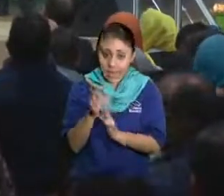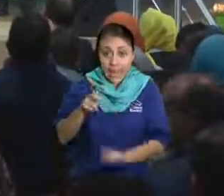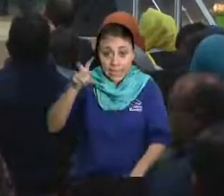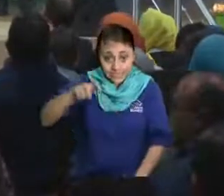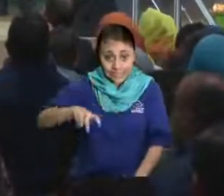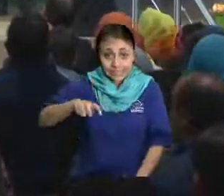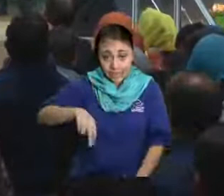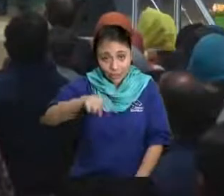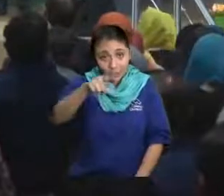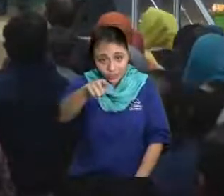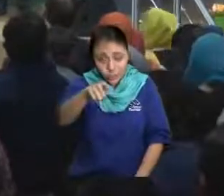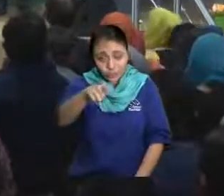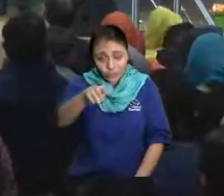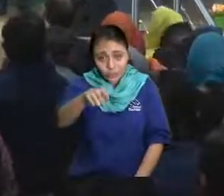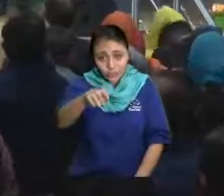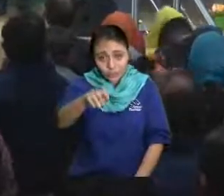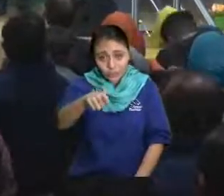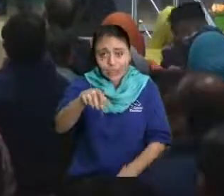Mire,